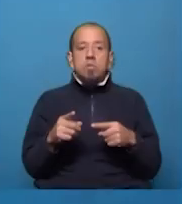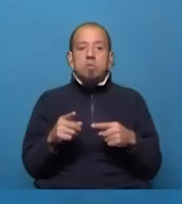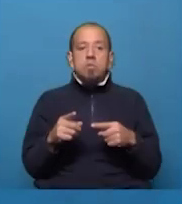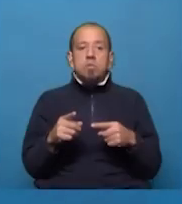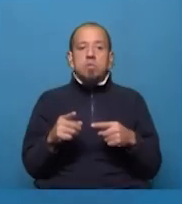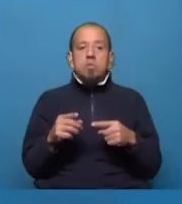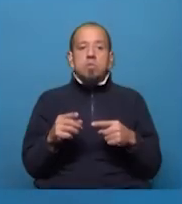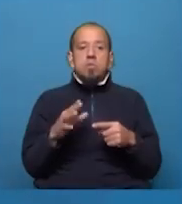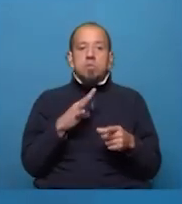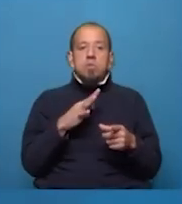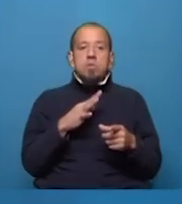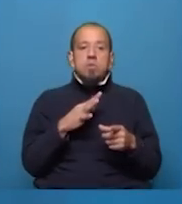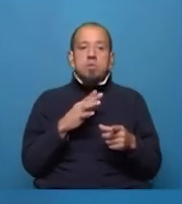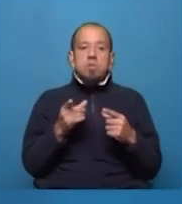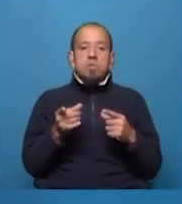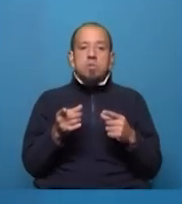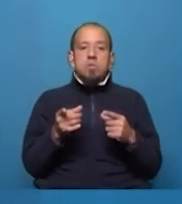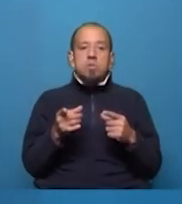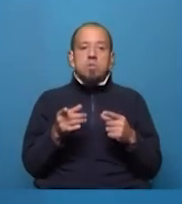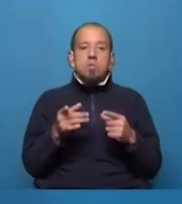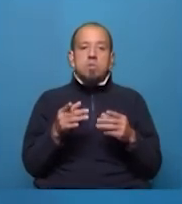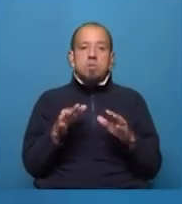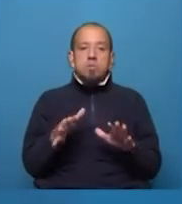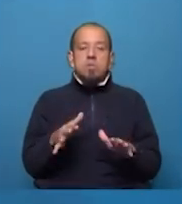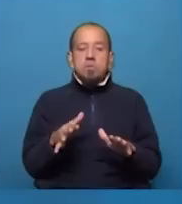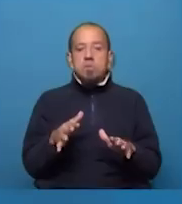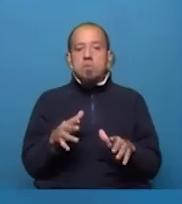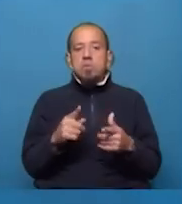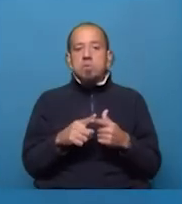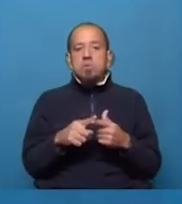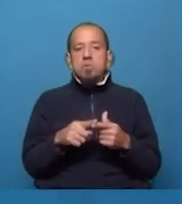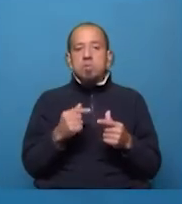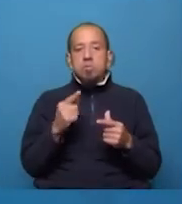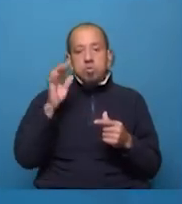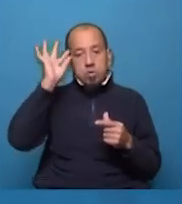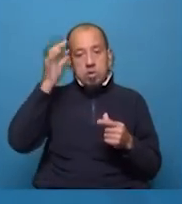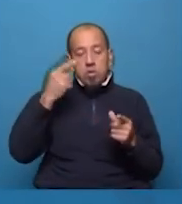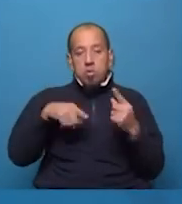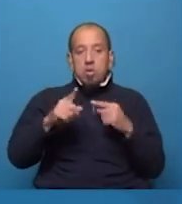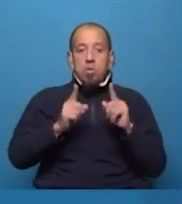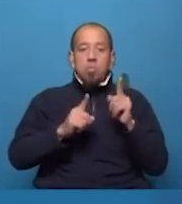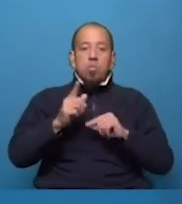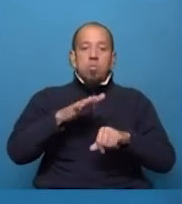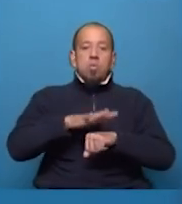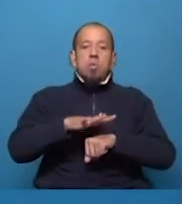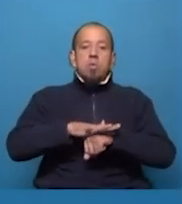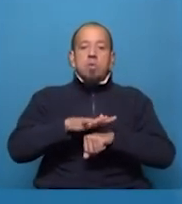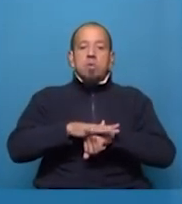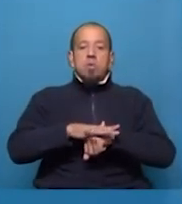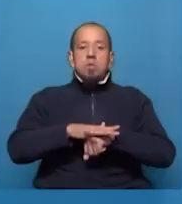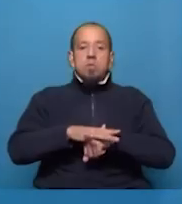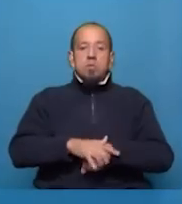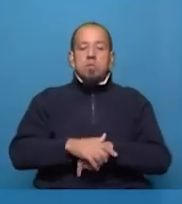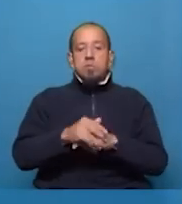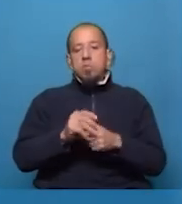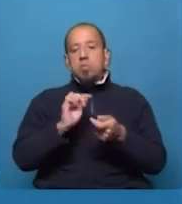y si tu mensaje es bajemos yo Uruguay tuvo en algún momento un